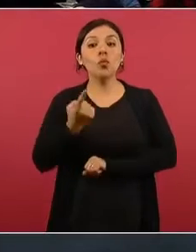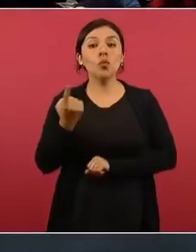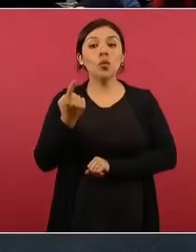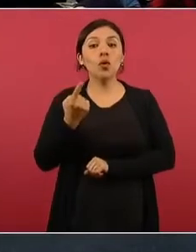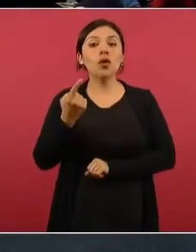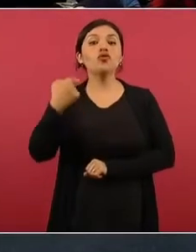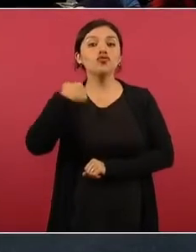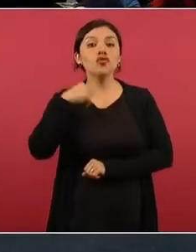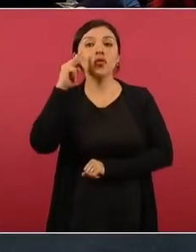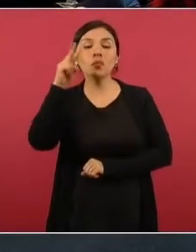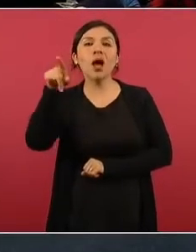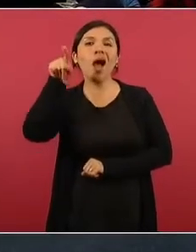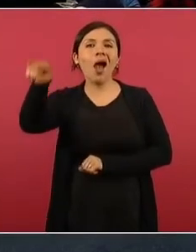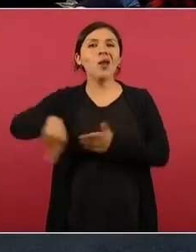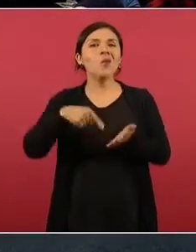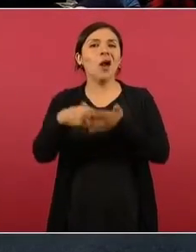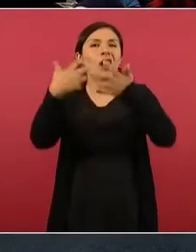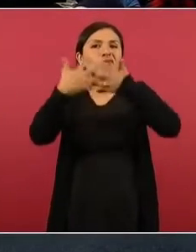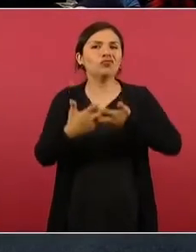porque voy a la refinería